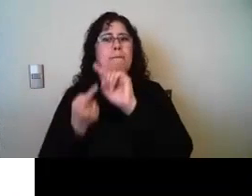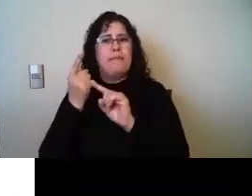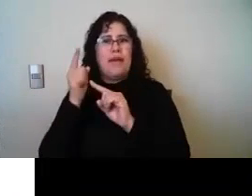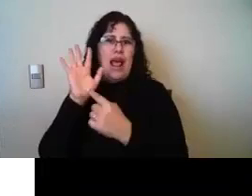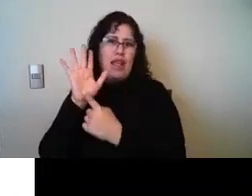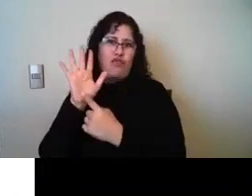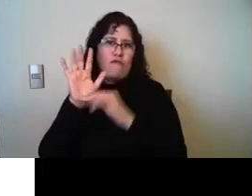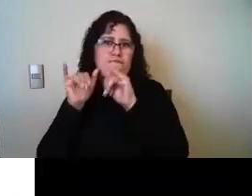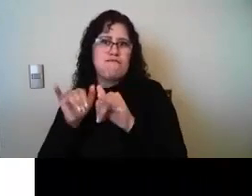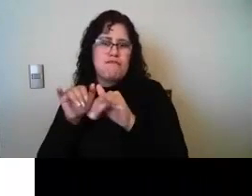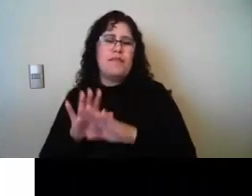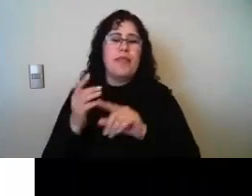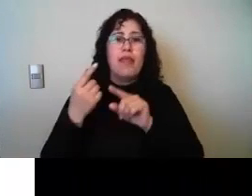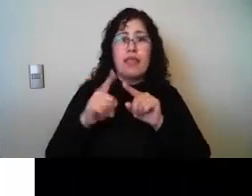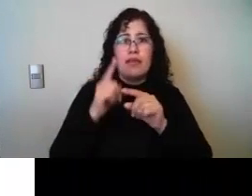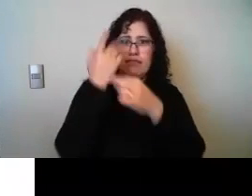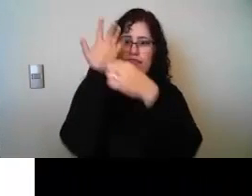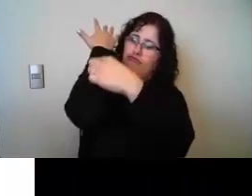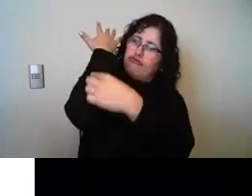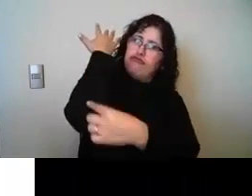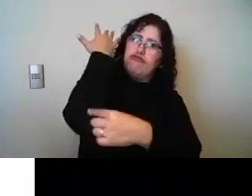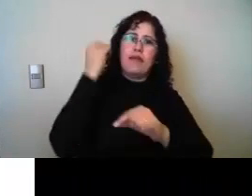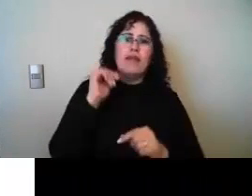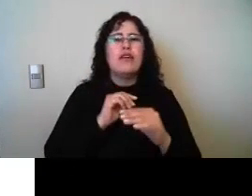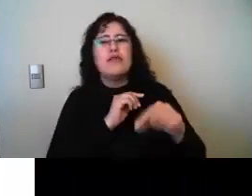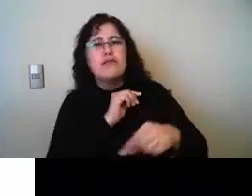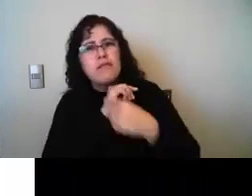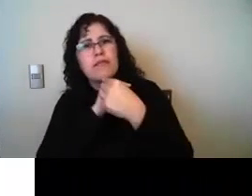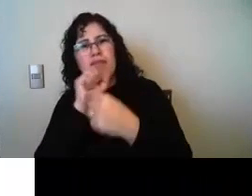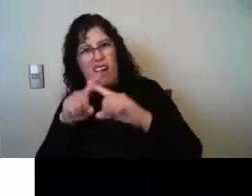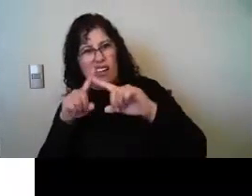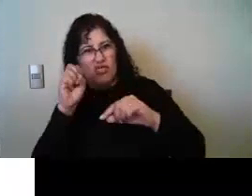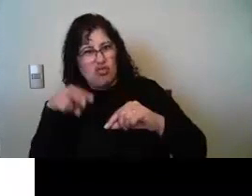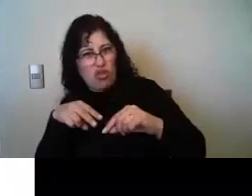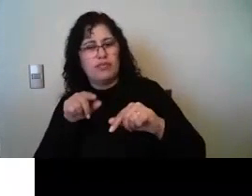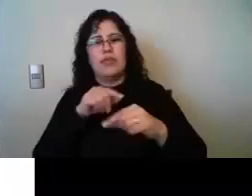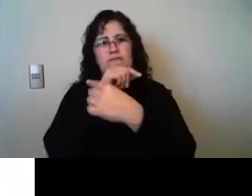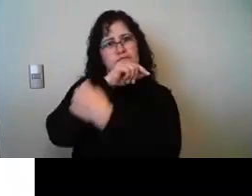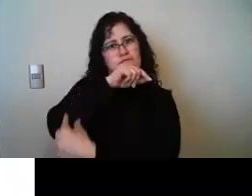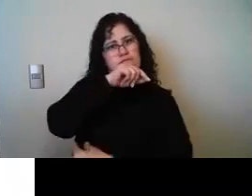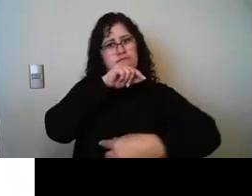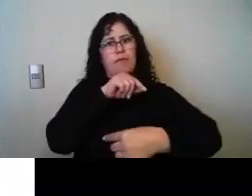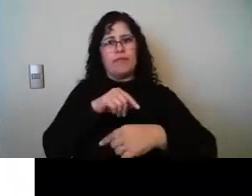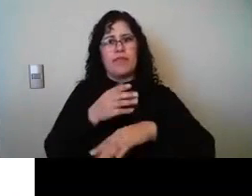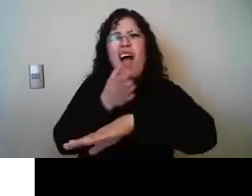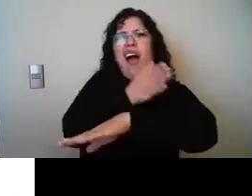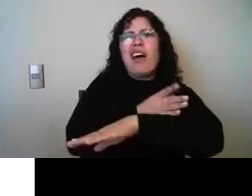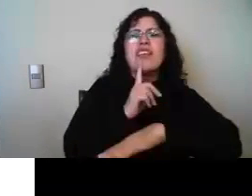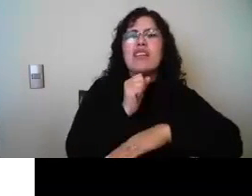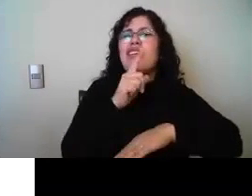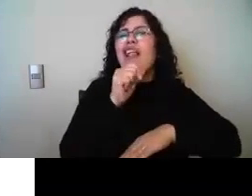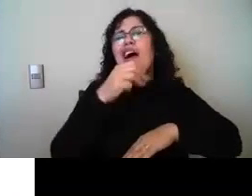Su axón hacia el núcleo del tracto solitario, tálamo, no mencionamos en el anterior el tálamo, ya no se olviden, el